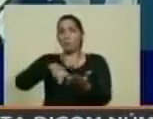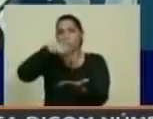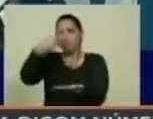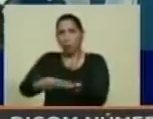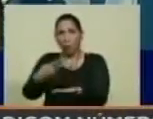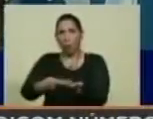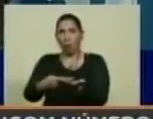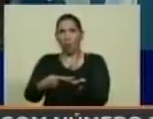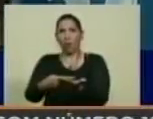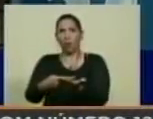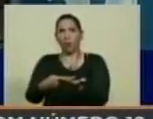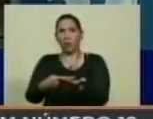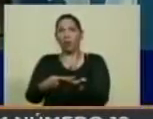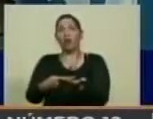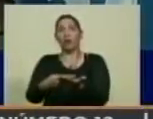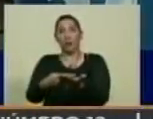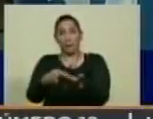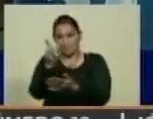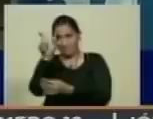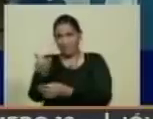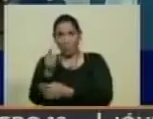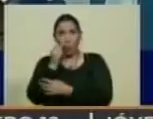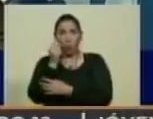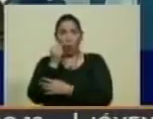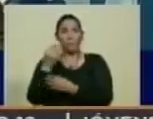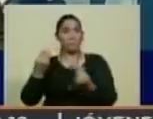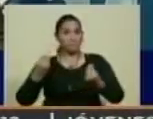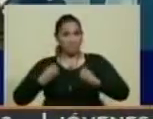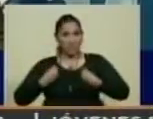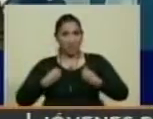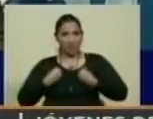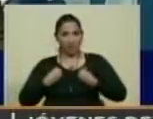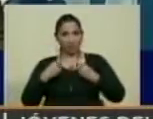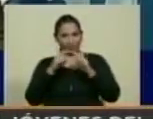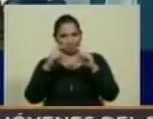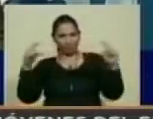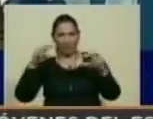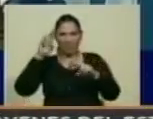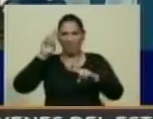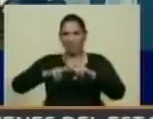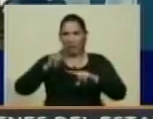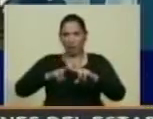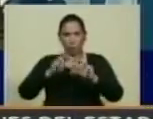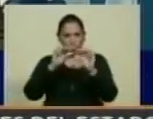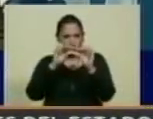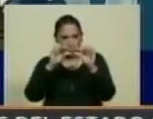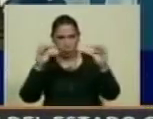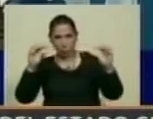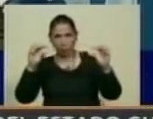se encontraba con vida. En negrilla toda esta cita.